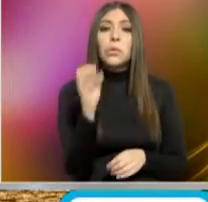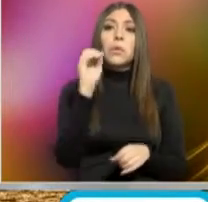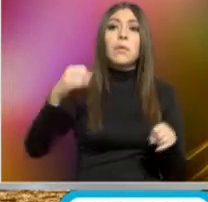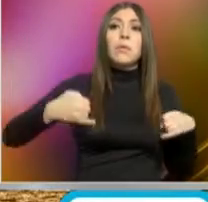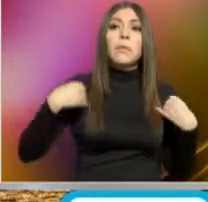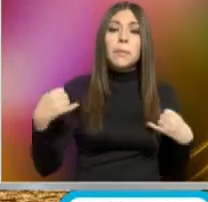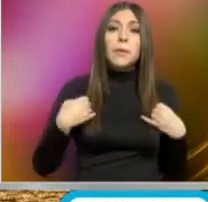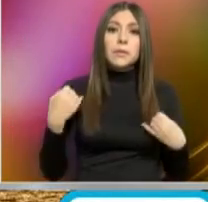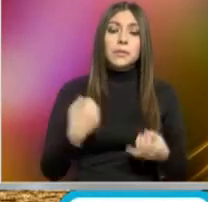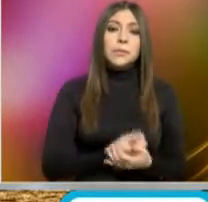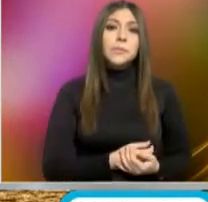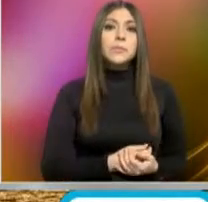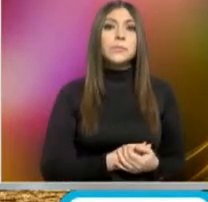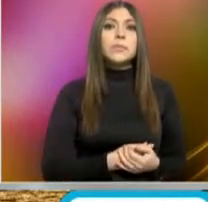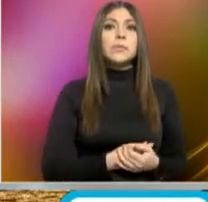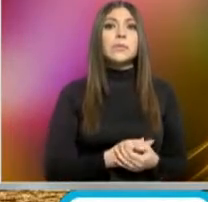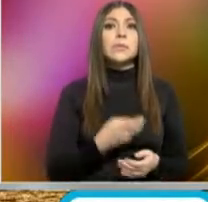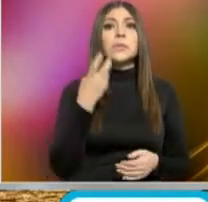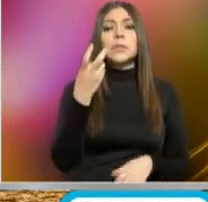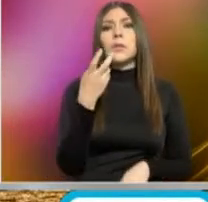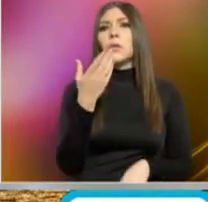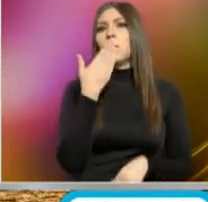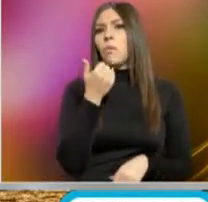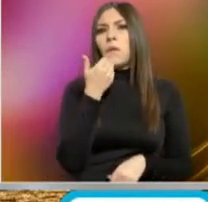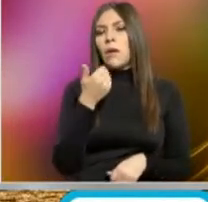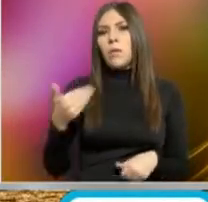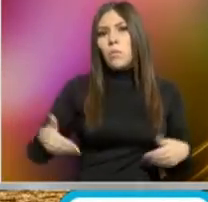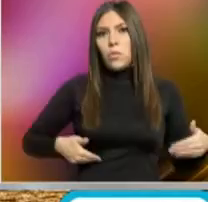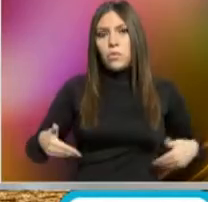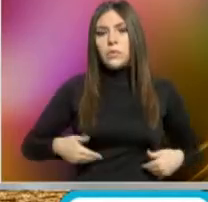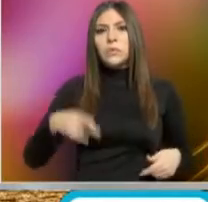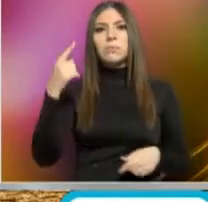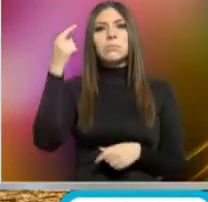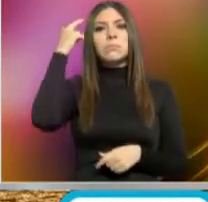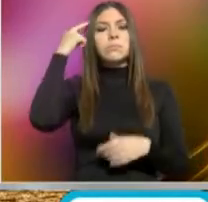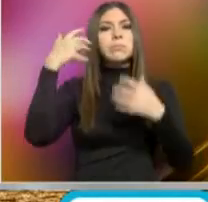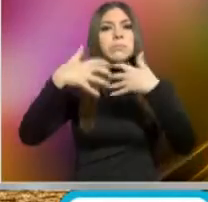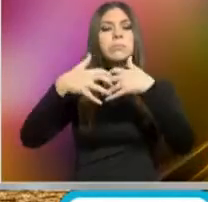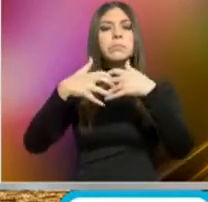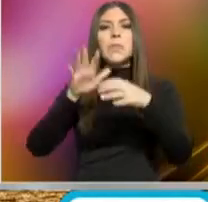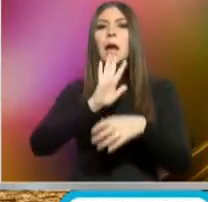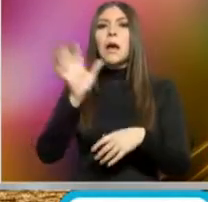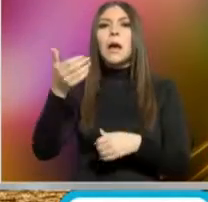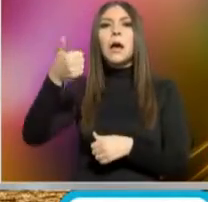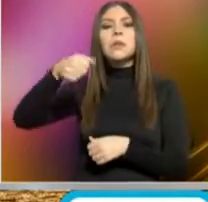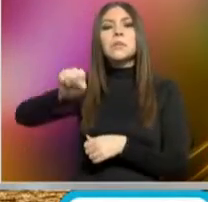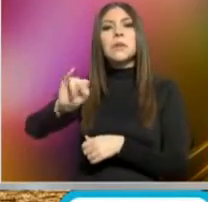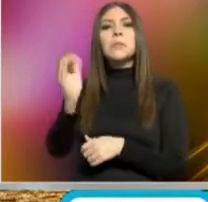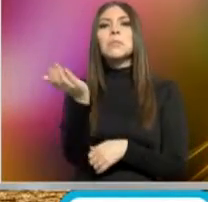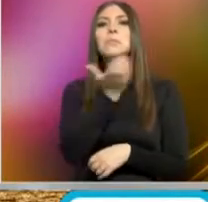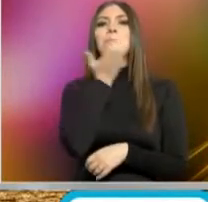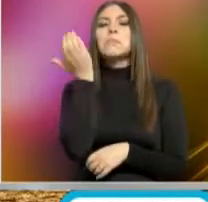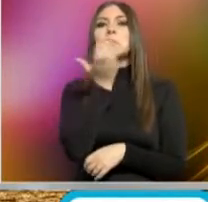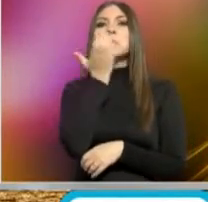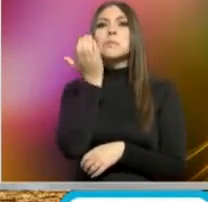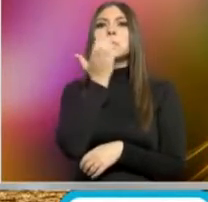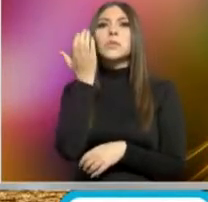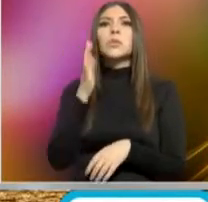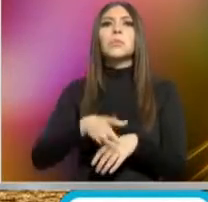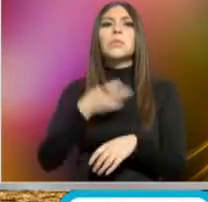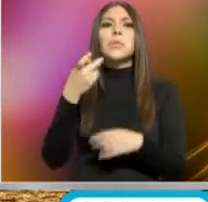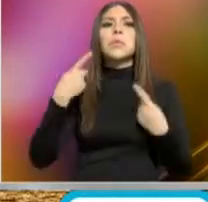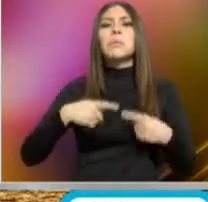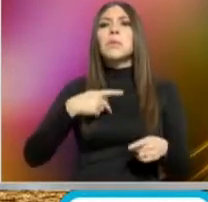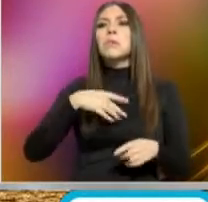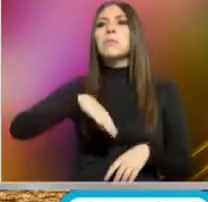joven, Sí. no causa ninguna molestia. Ok. El cerebro se adapta a estas diferencias y por eso pasa tan por abajo